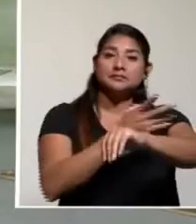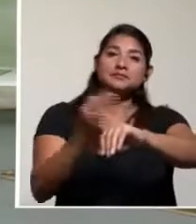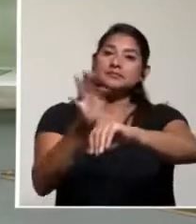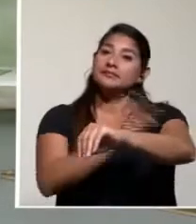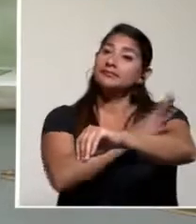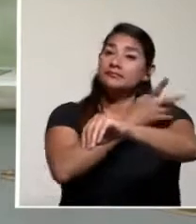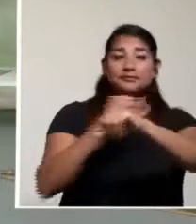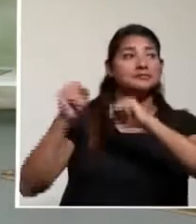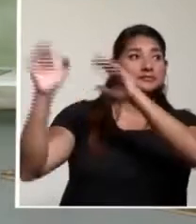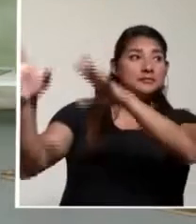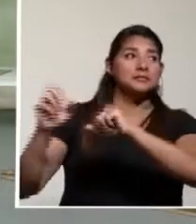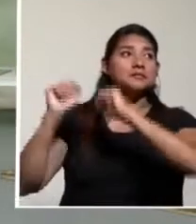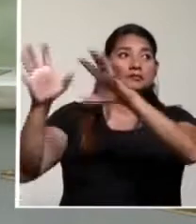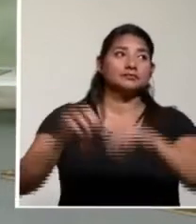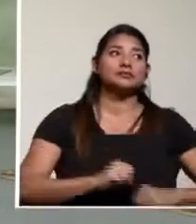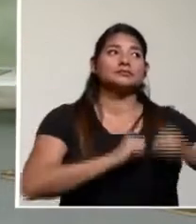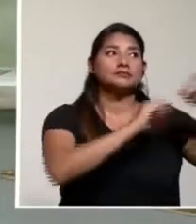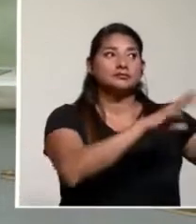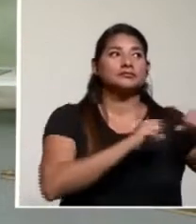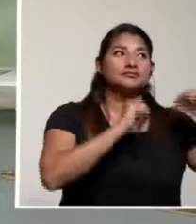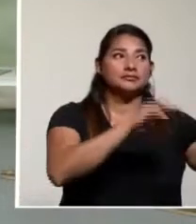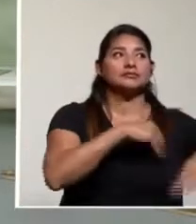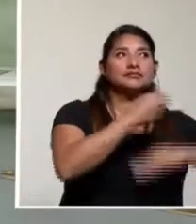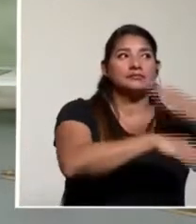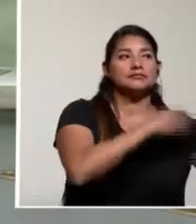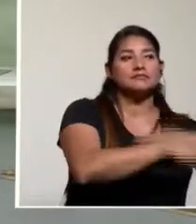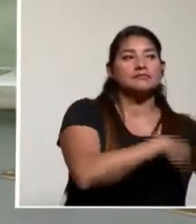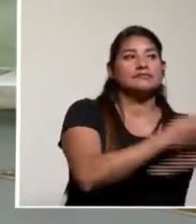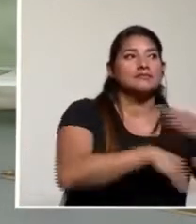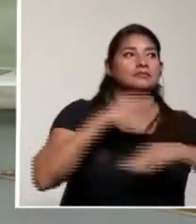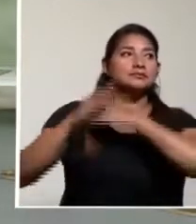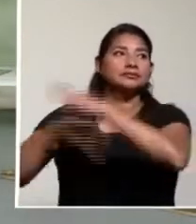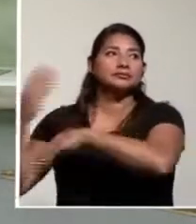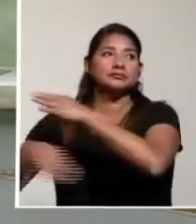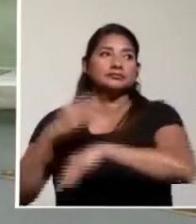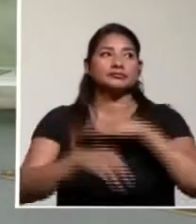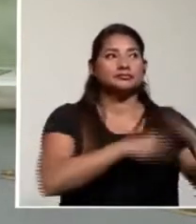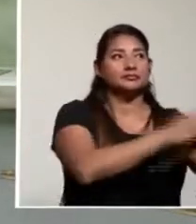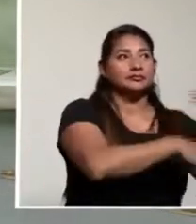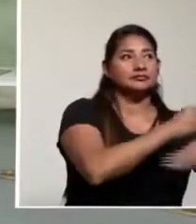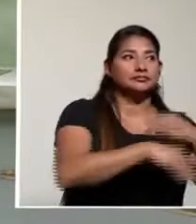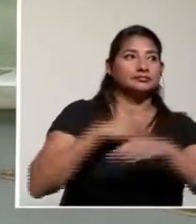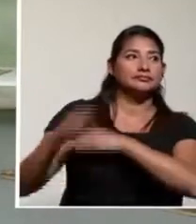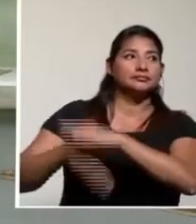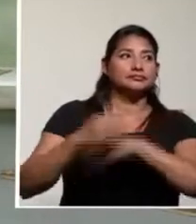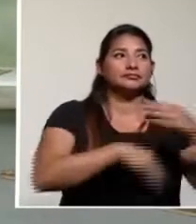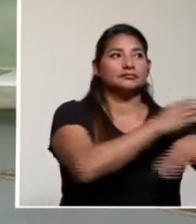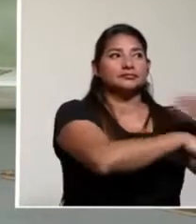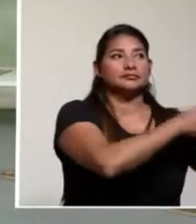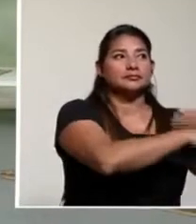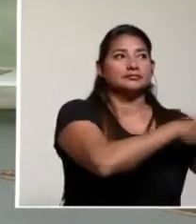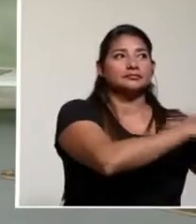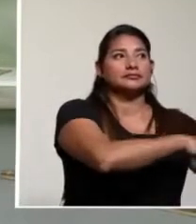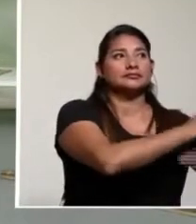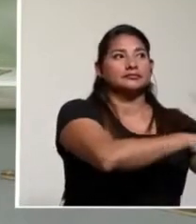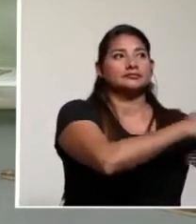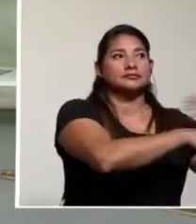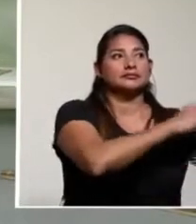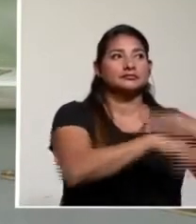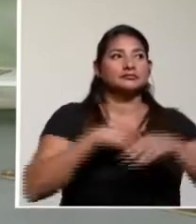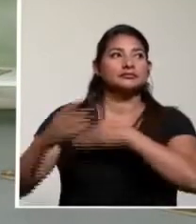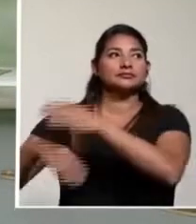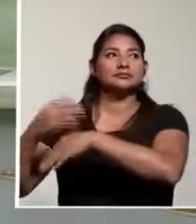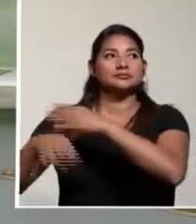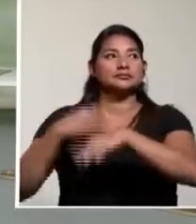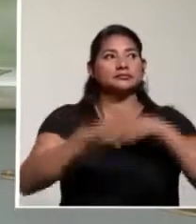la la la la y rodando. La la la la la la la la la la la